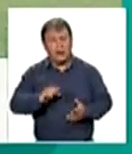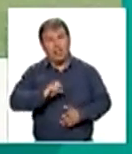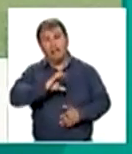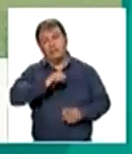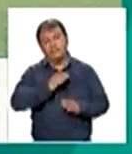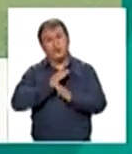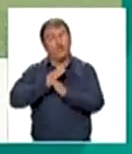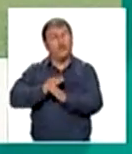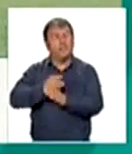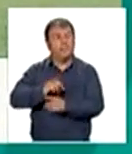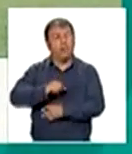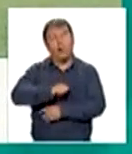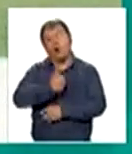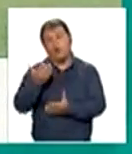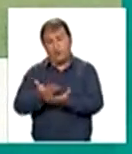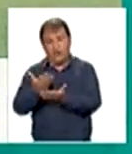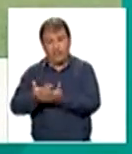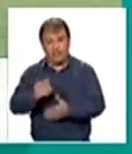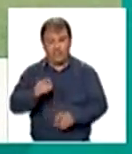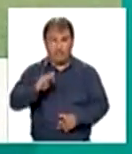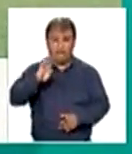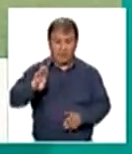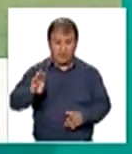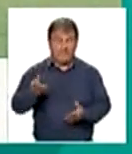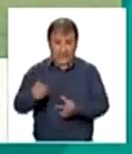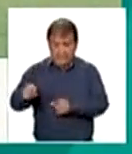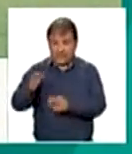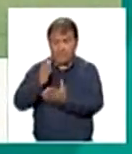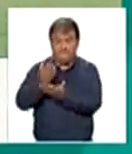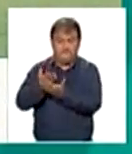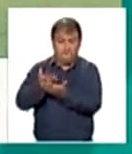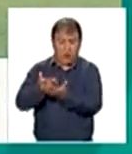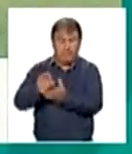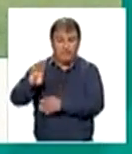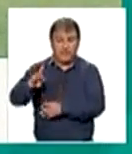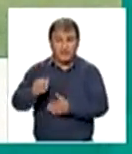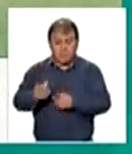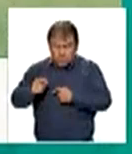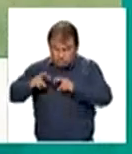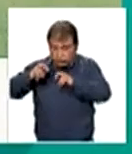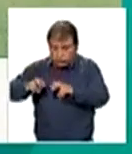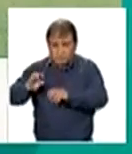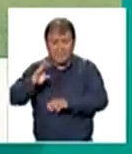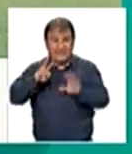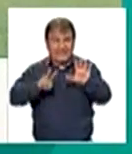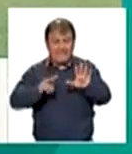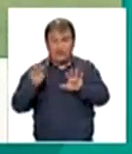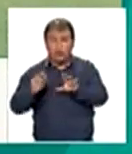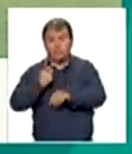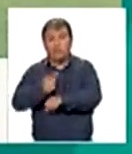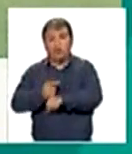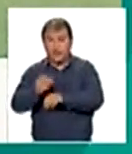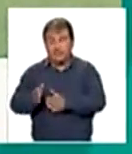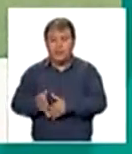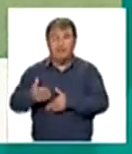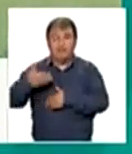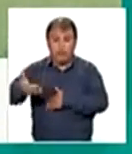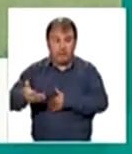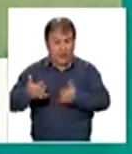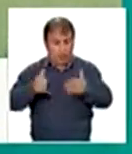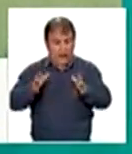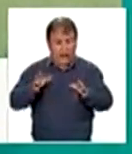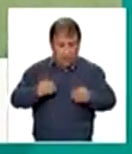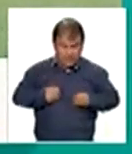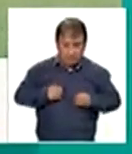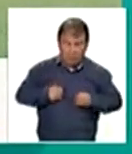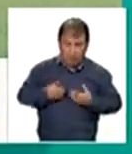muestra B, en todo caso, esta se conoce, el resultado de esta se conoce 72 horas después que el jugador haya aceptado